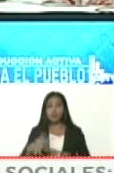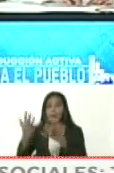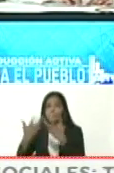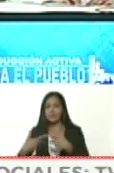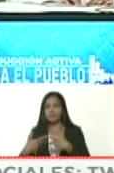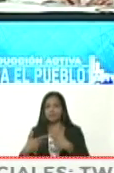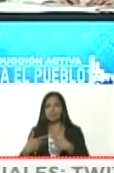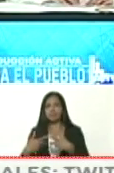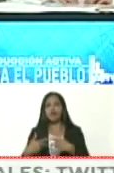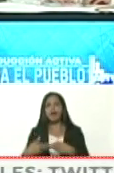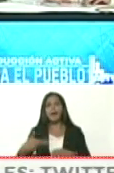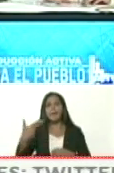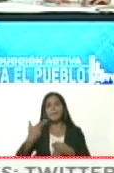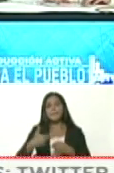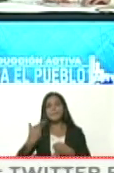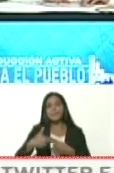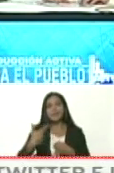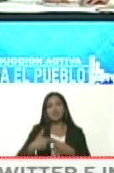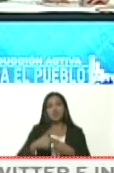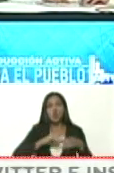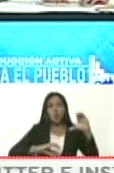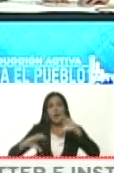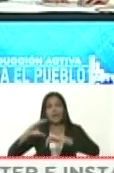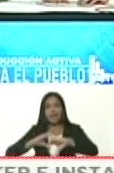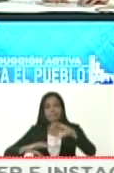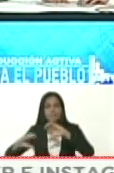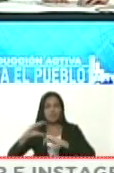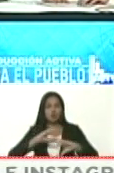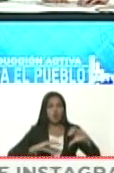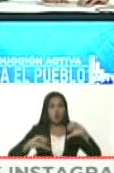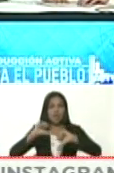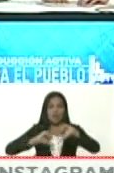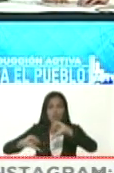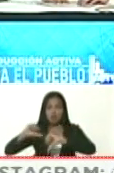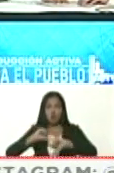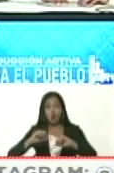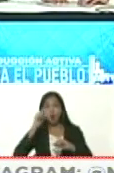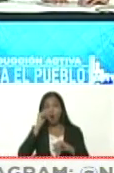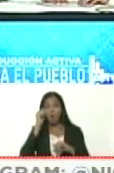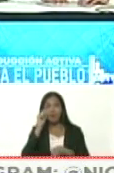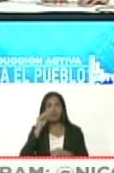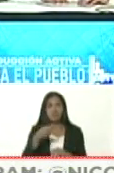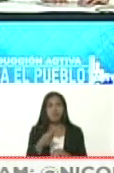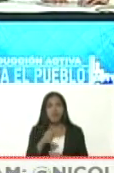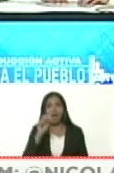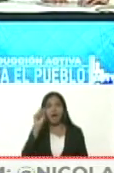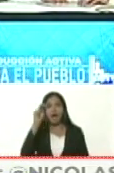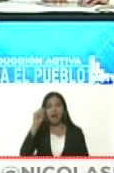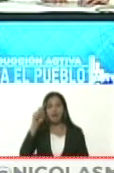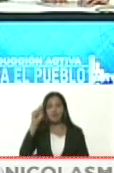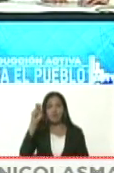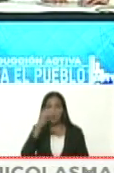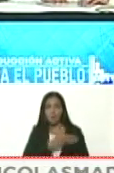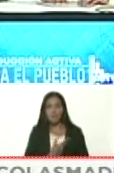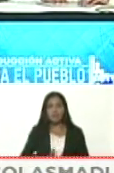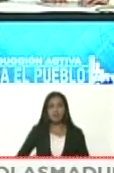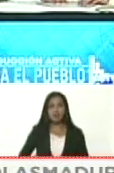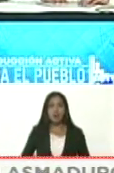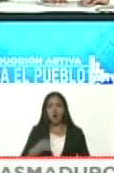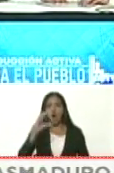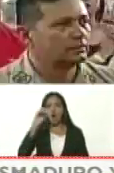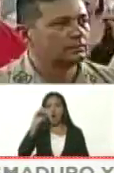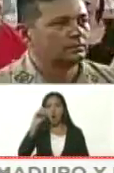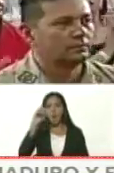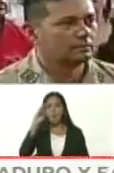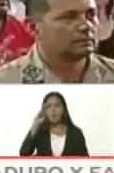Productos Petroquímicos, el general de brigada Antonio Núñez Nieves, presidente de Coveplas,